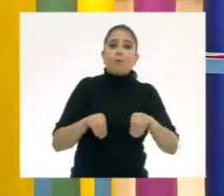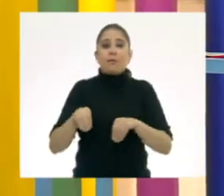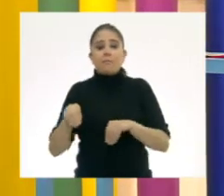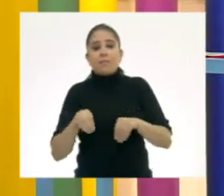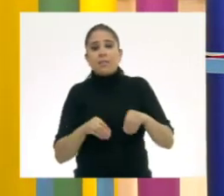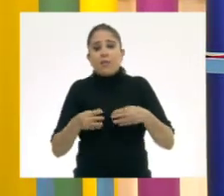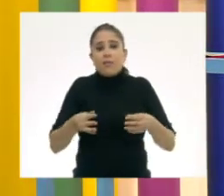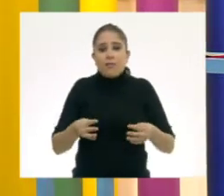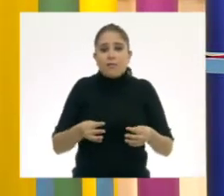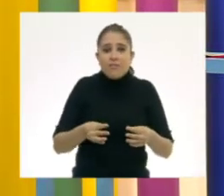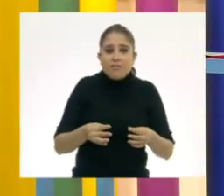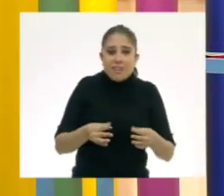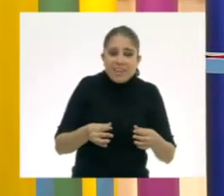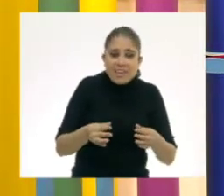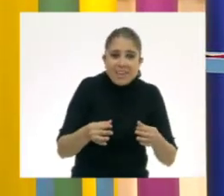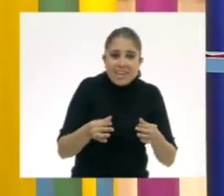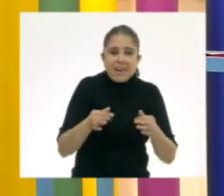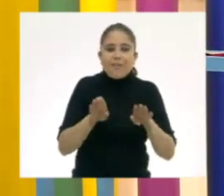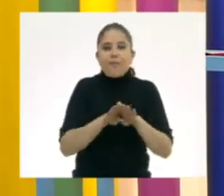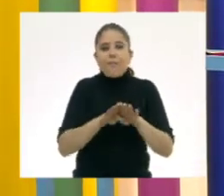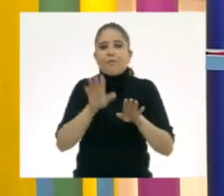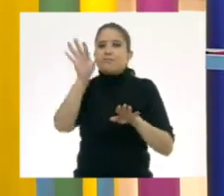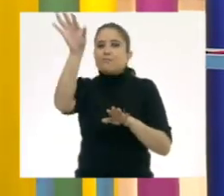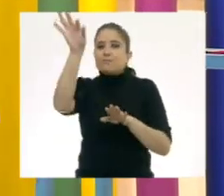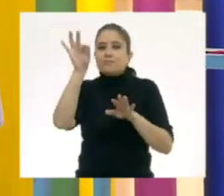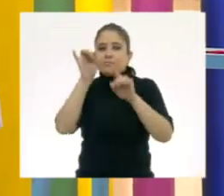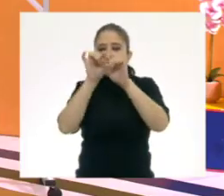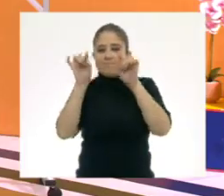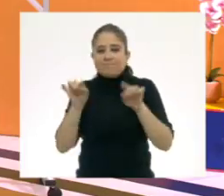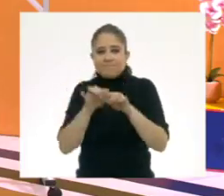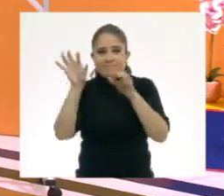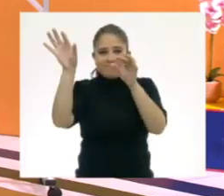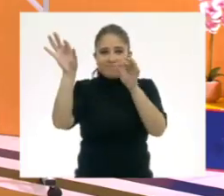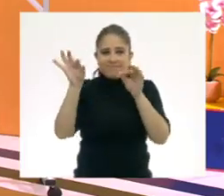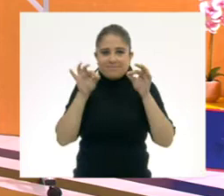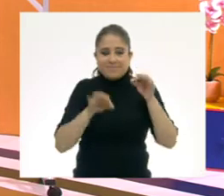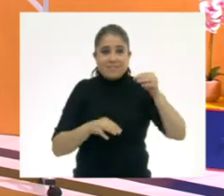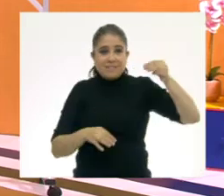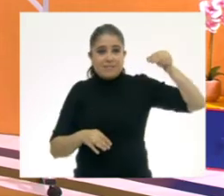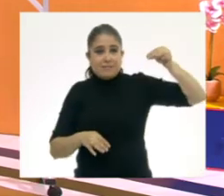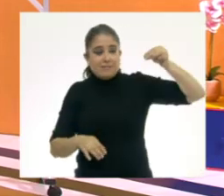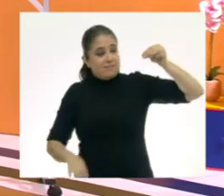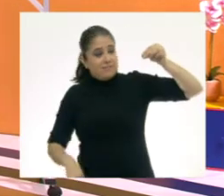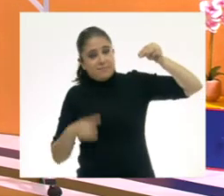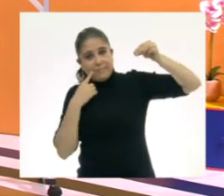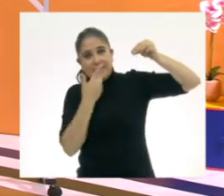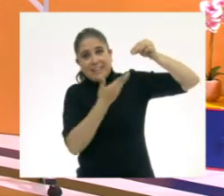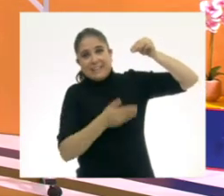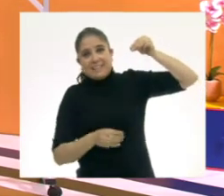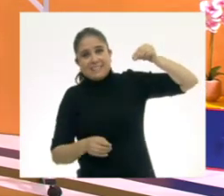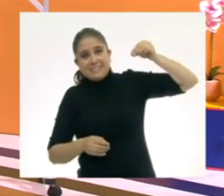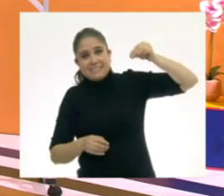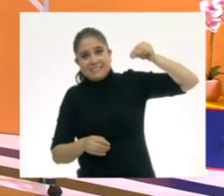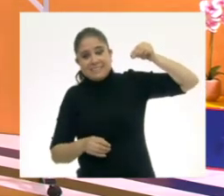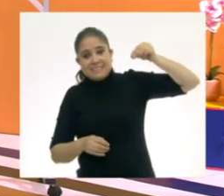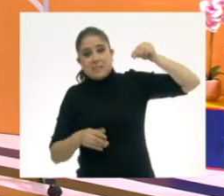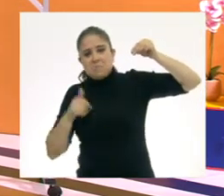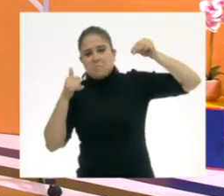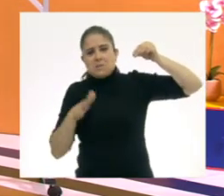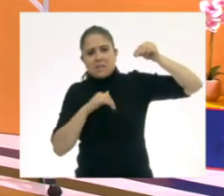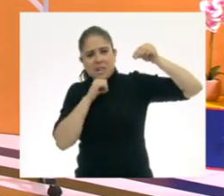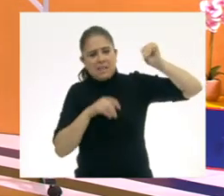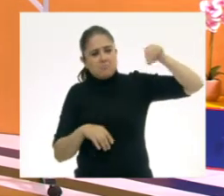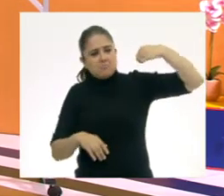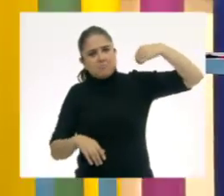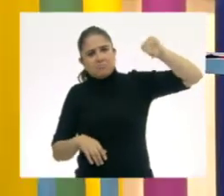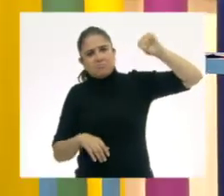finos que tenemos que agarrar el sobre de sopa, ¿no? Exacto. Y ahora... Miren, con estos dos dedos lo estoy agarrando. Oh, sí, muy bien, porque no pesa,